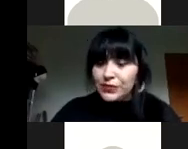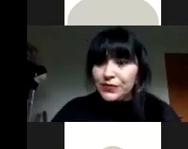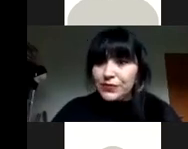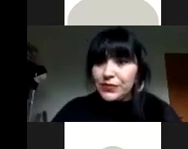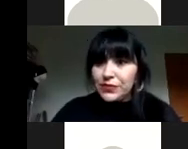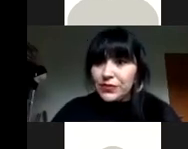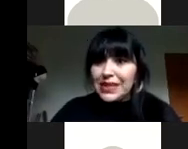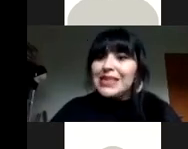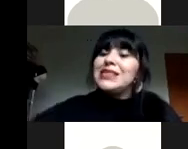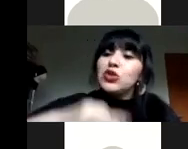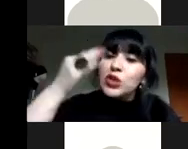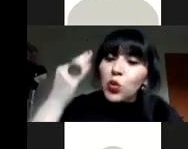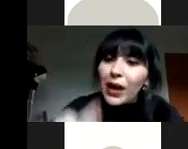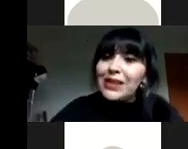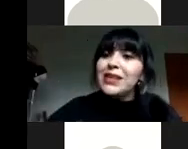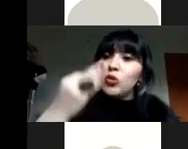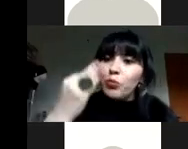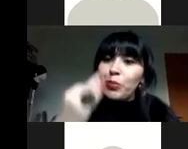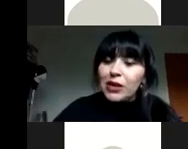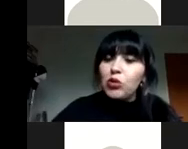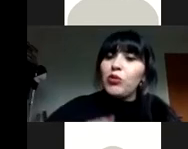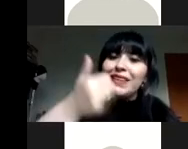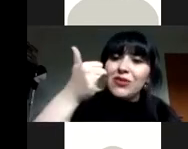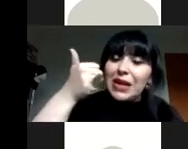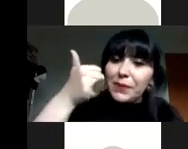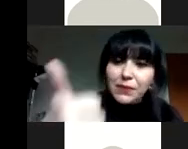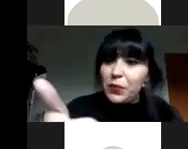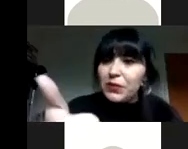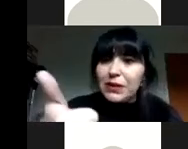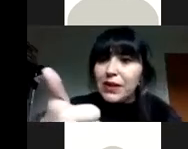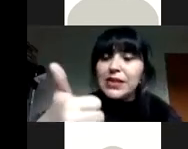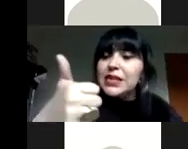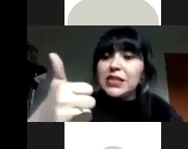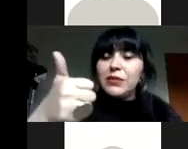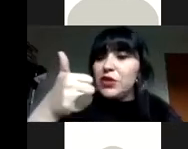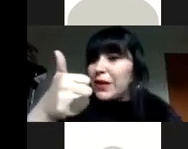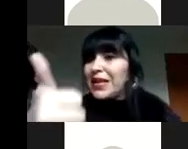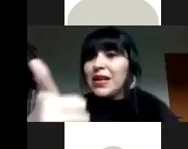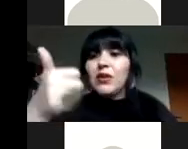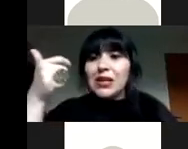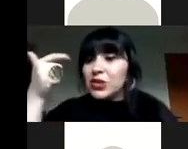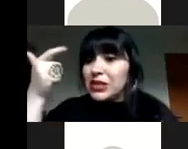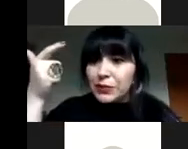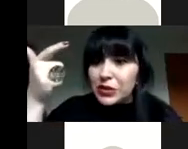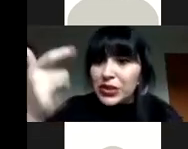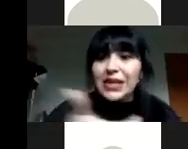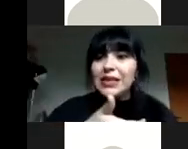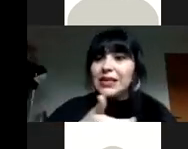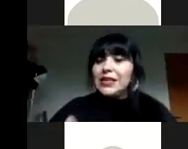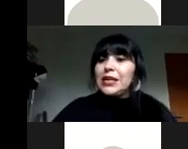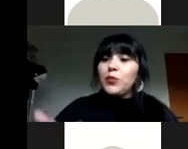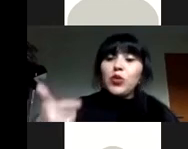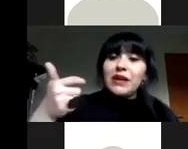deshidratación, y eso es igual de complejo, puedo haber tenido los mismos problemas en términos de pareja o relaciones